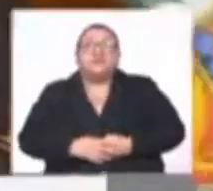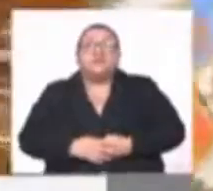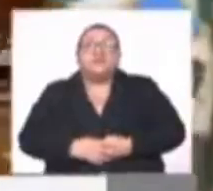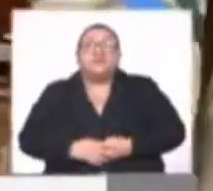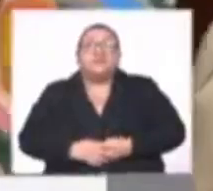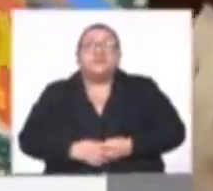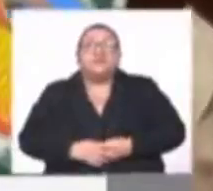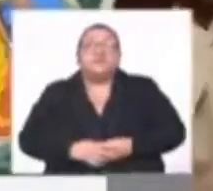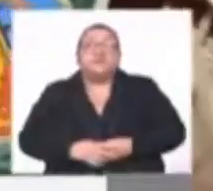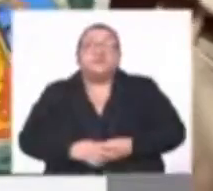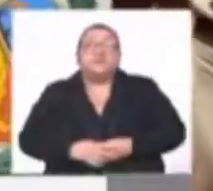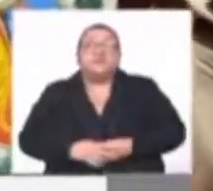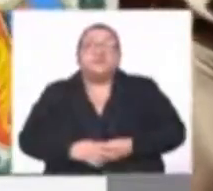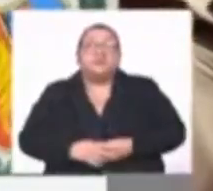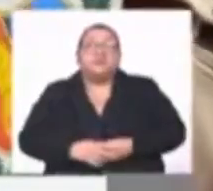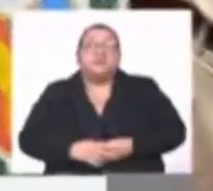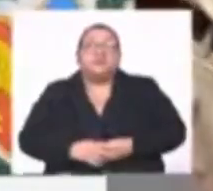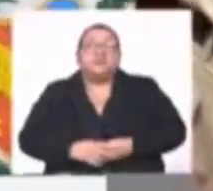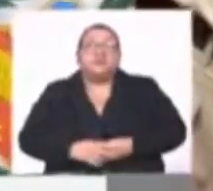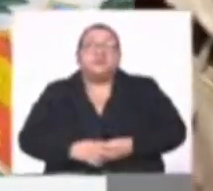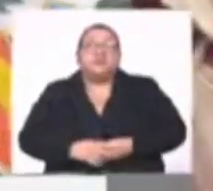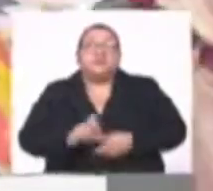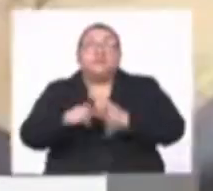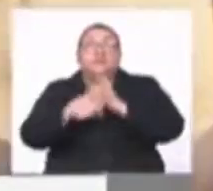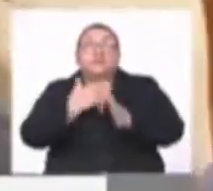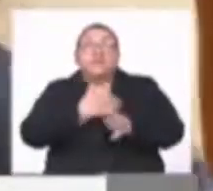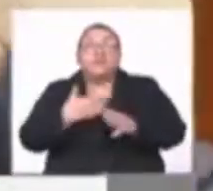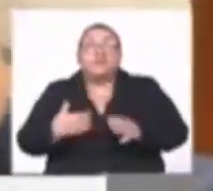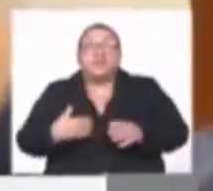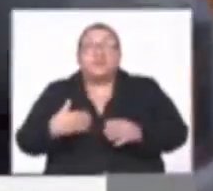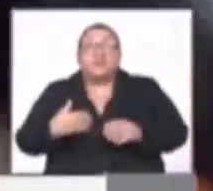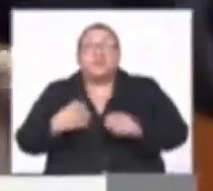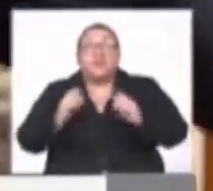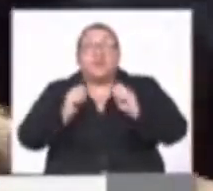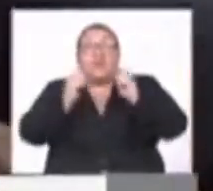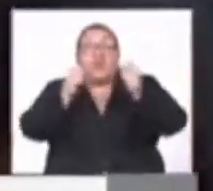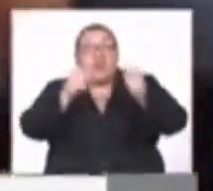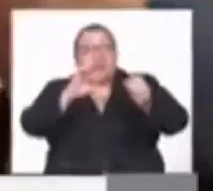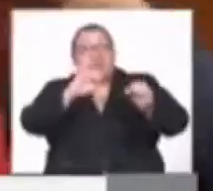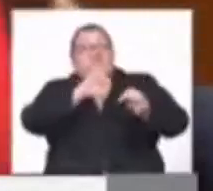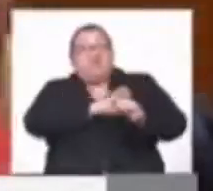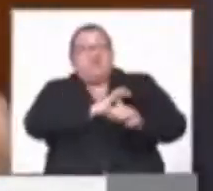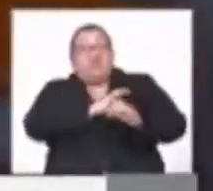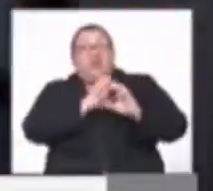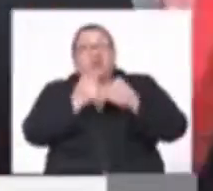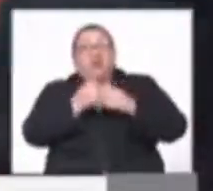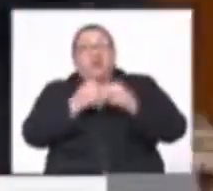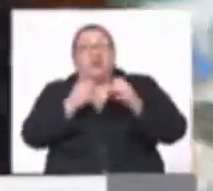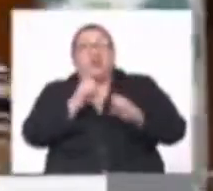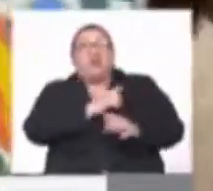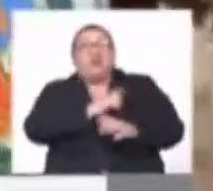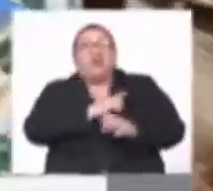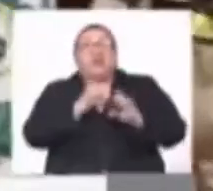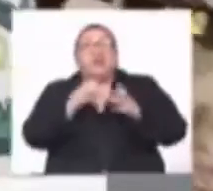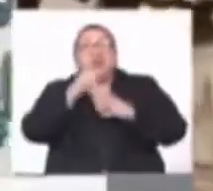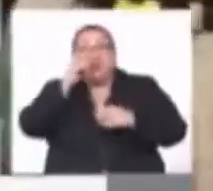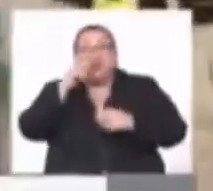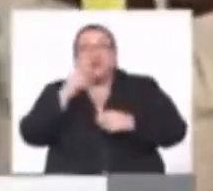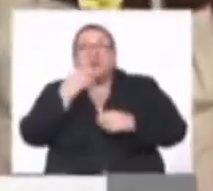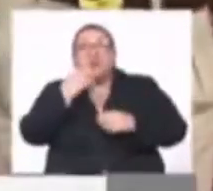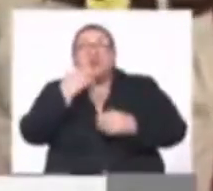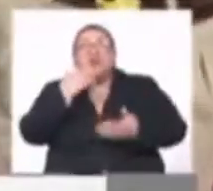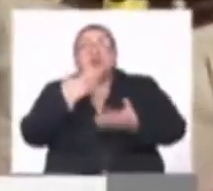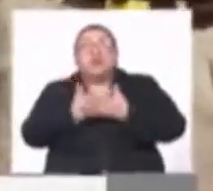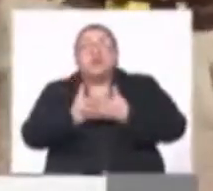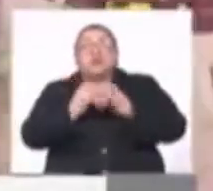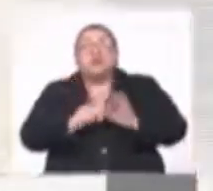Ciencias. Seguidamente, el titular del Parlamento Nacional le brindó una medalla del Congreso de la República a la delegación cusqueña, quienes